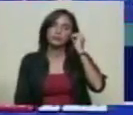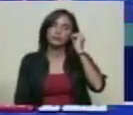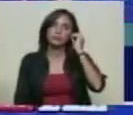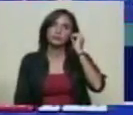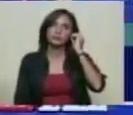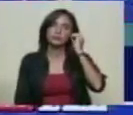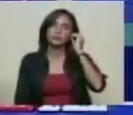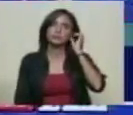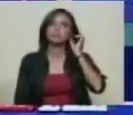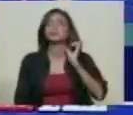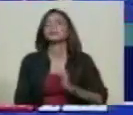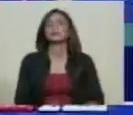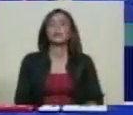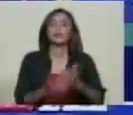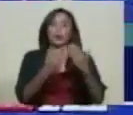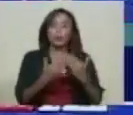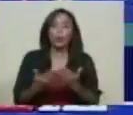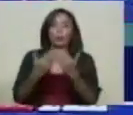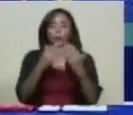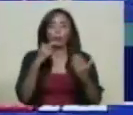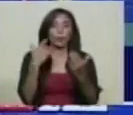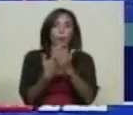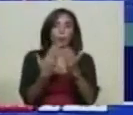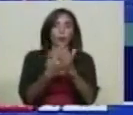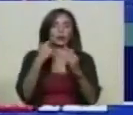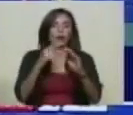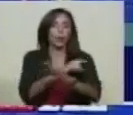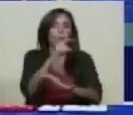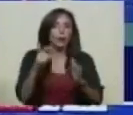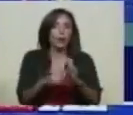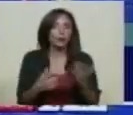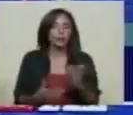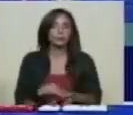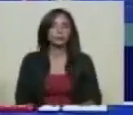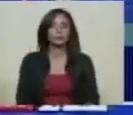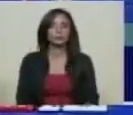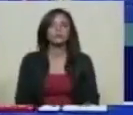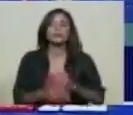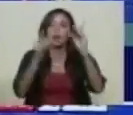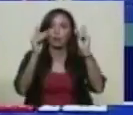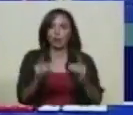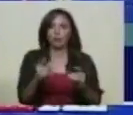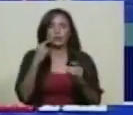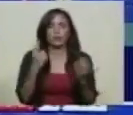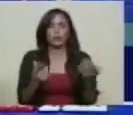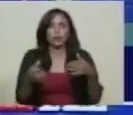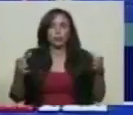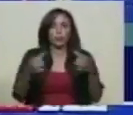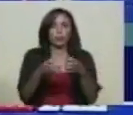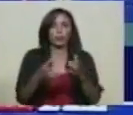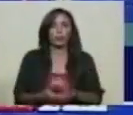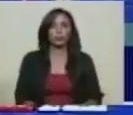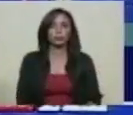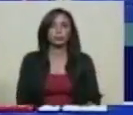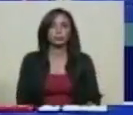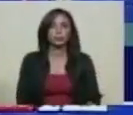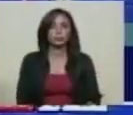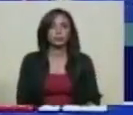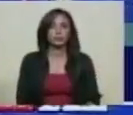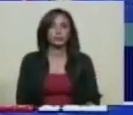luego de estudiar las propuestas, he decidido la conformación de la